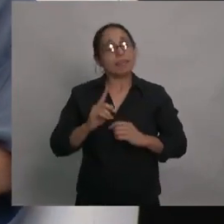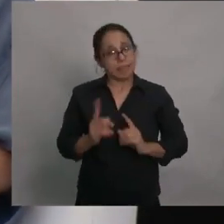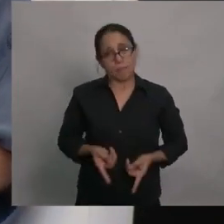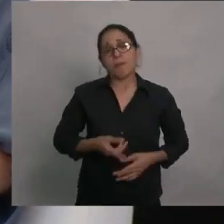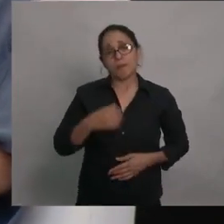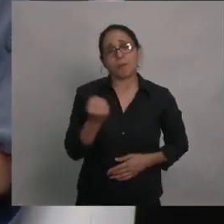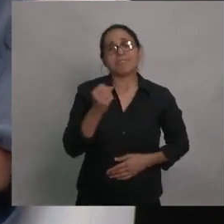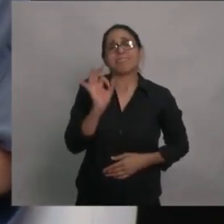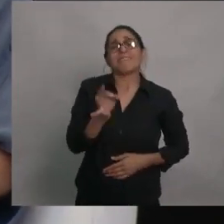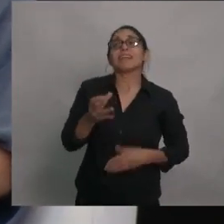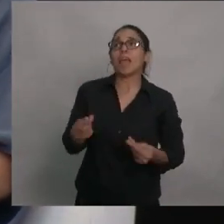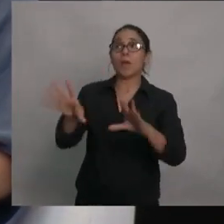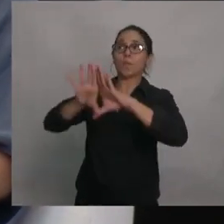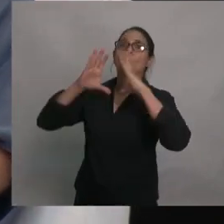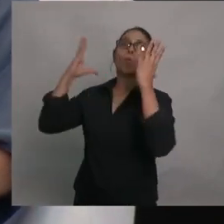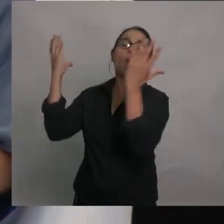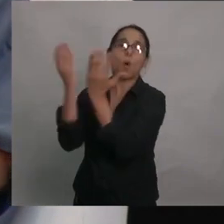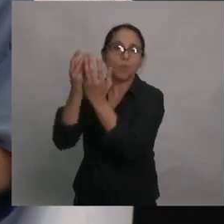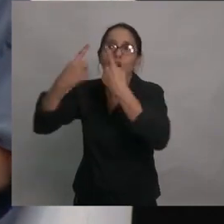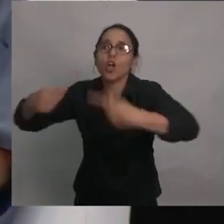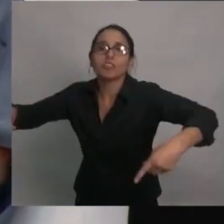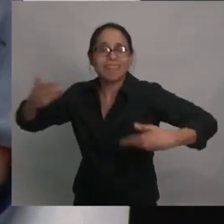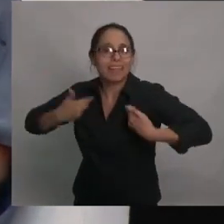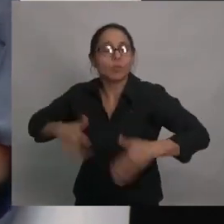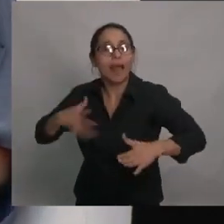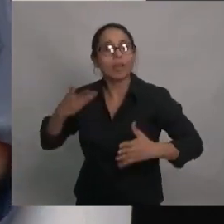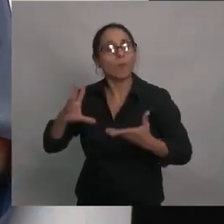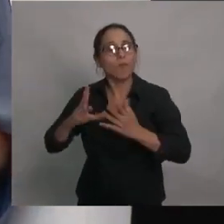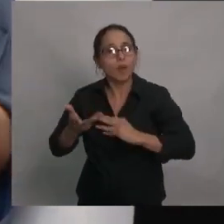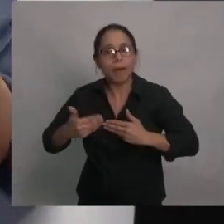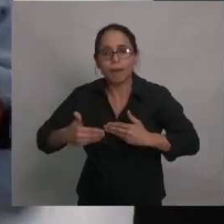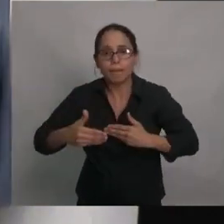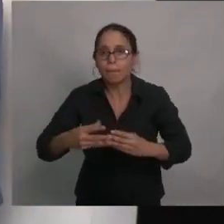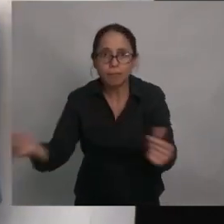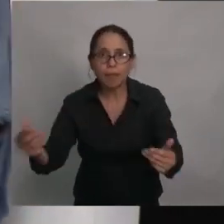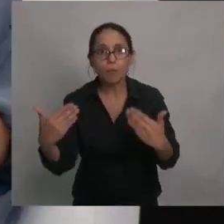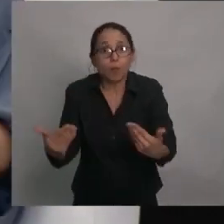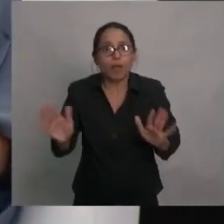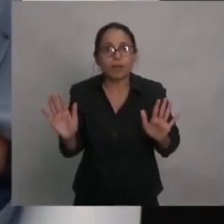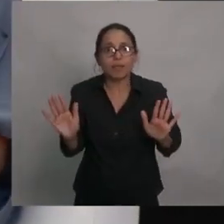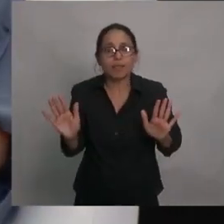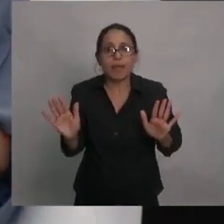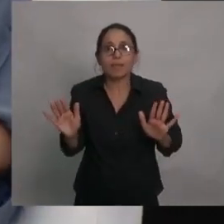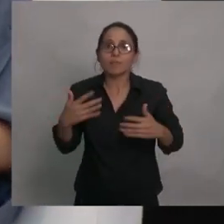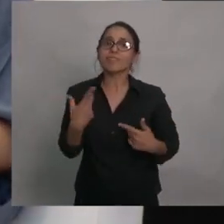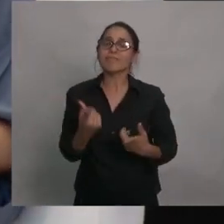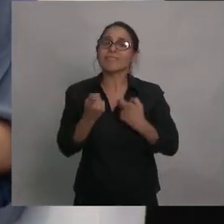mundo que tiene unos recursos limitados de los cuales también dependemos y, por tanto, también con la